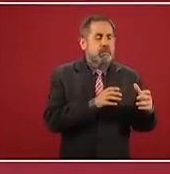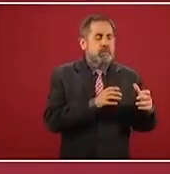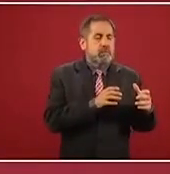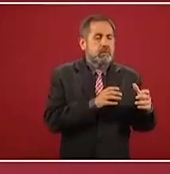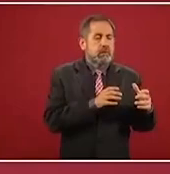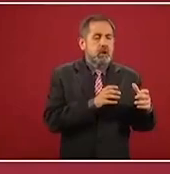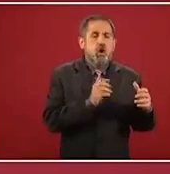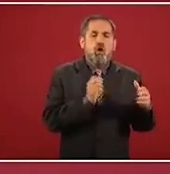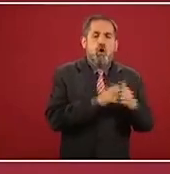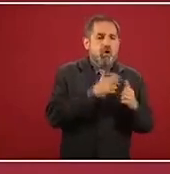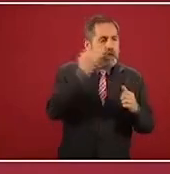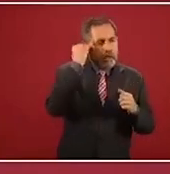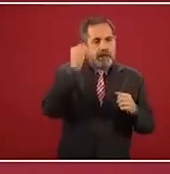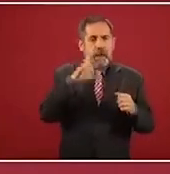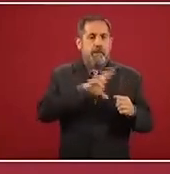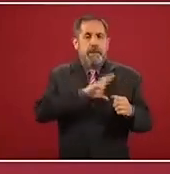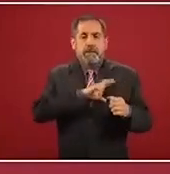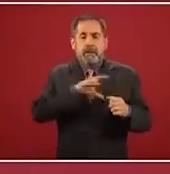privatizador